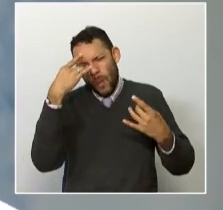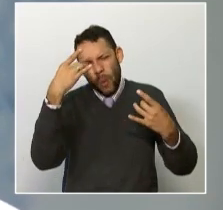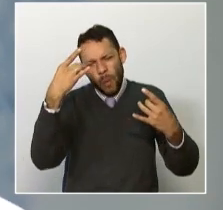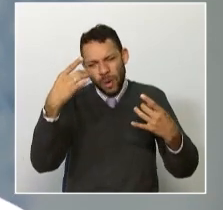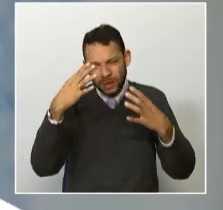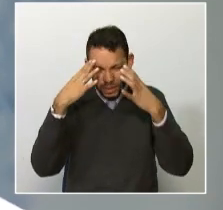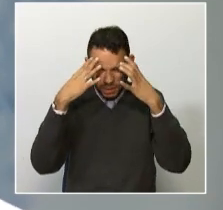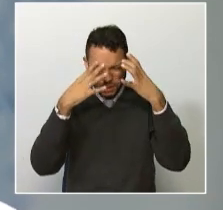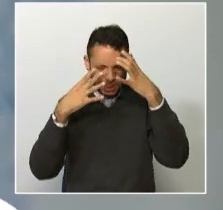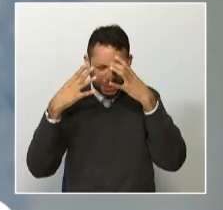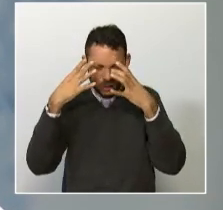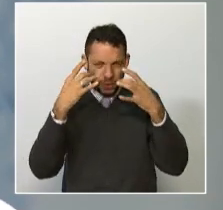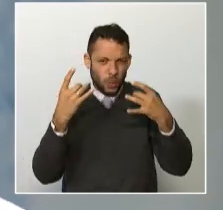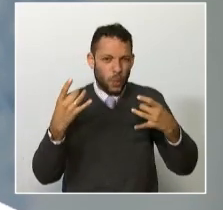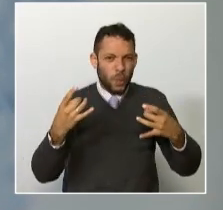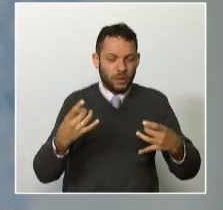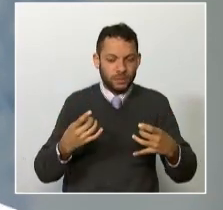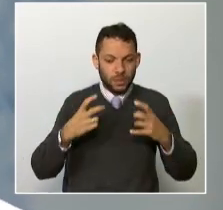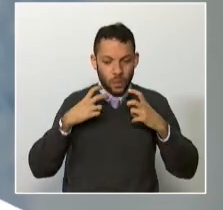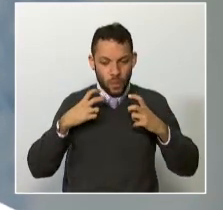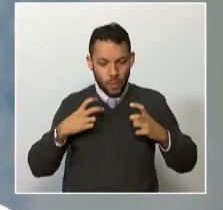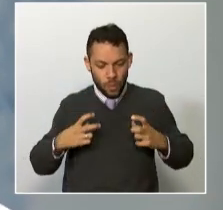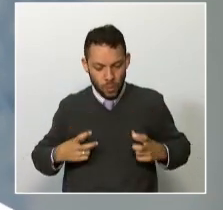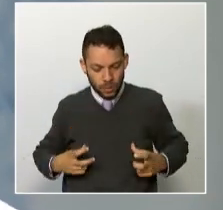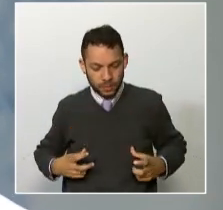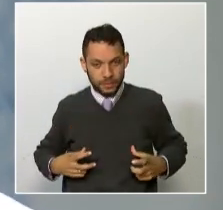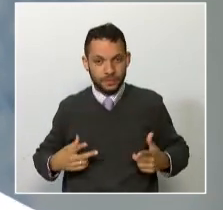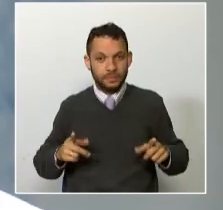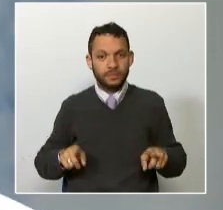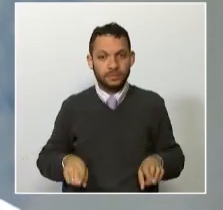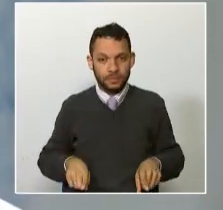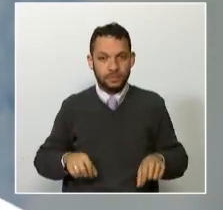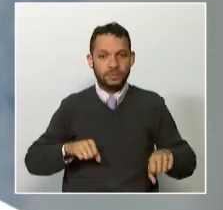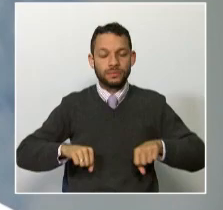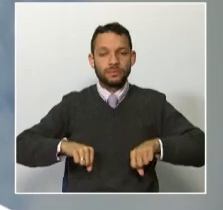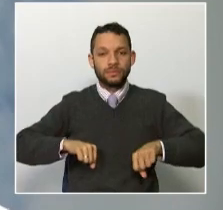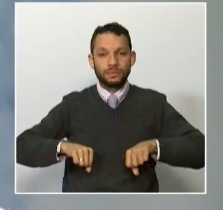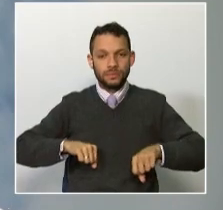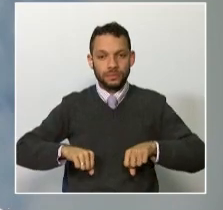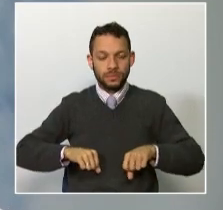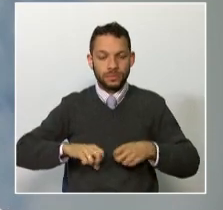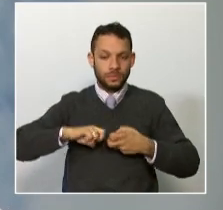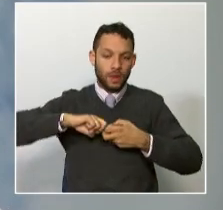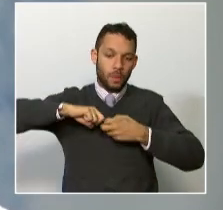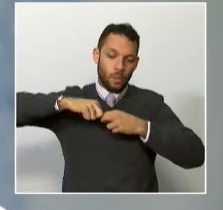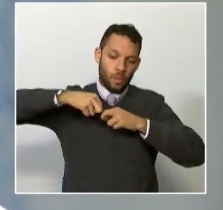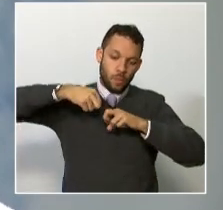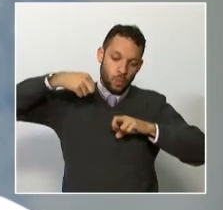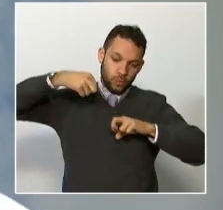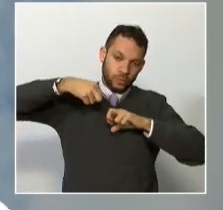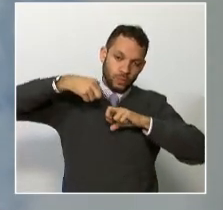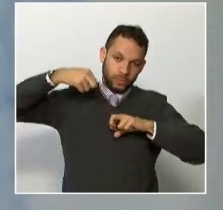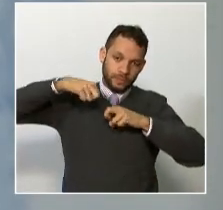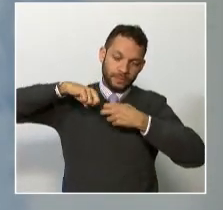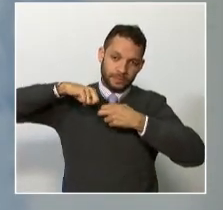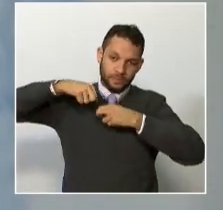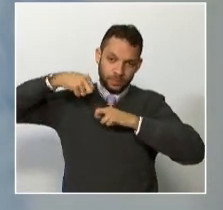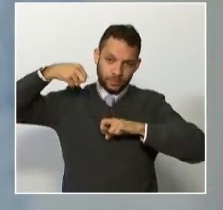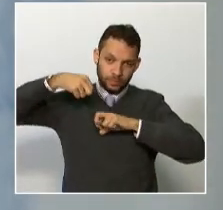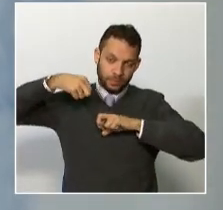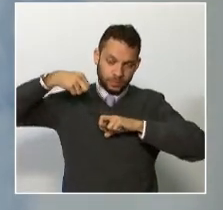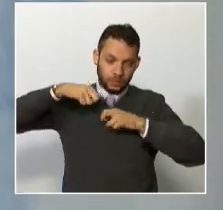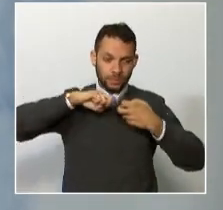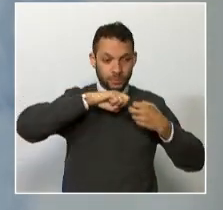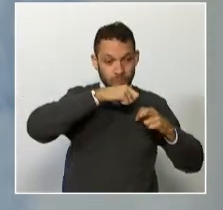porque en nuestra articulación temporomandibular también manejamos unos músculos que son supramandibulares, que